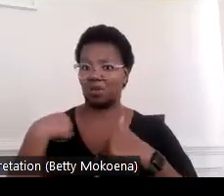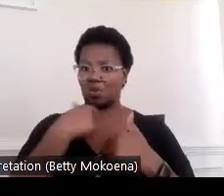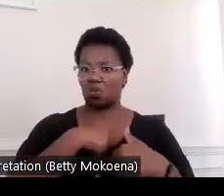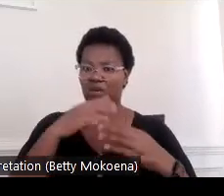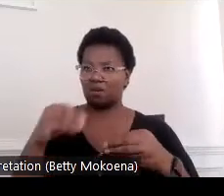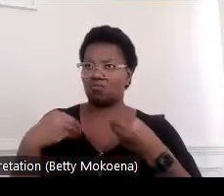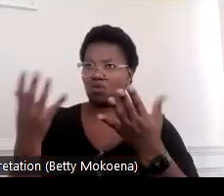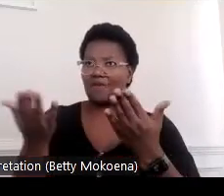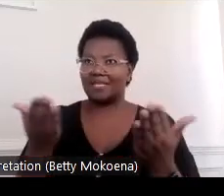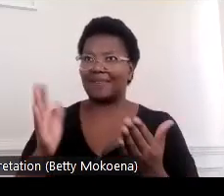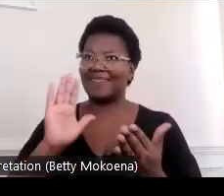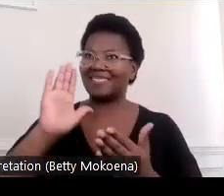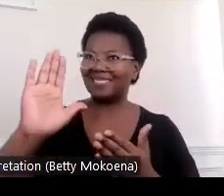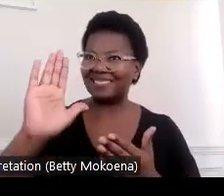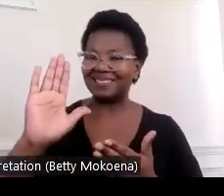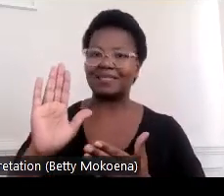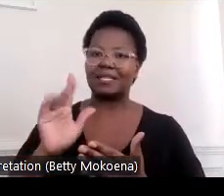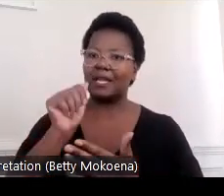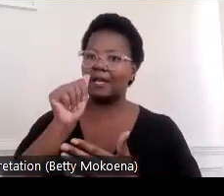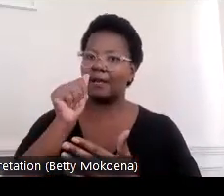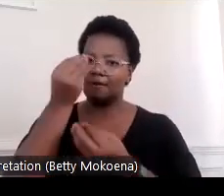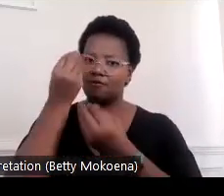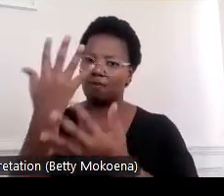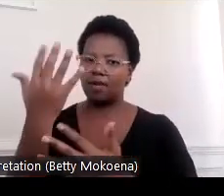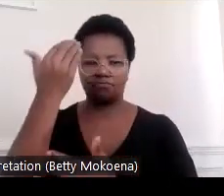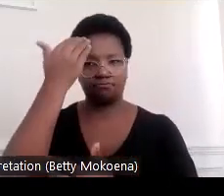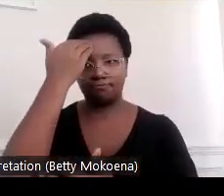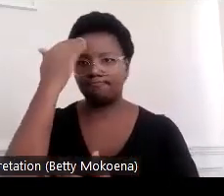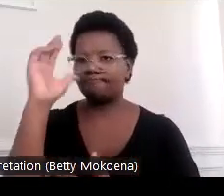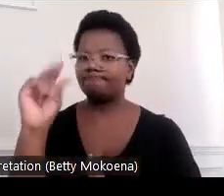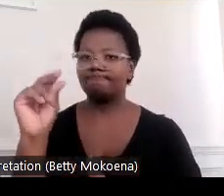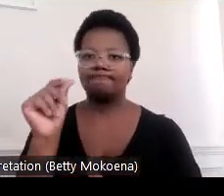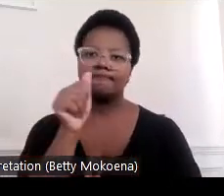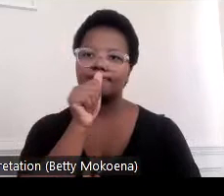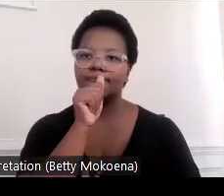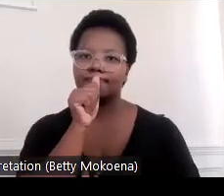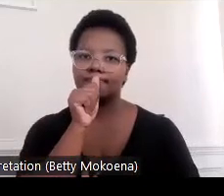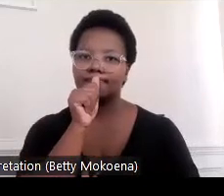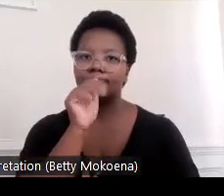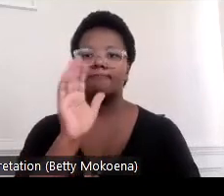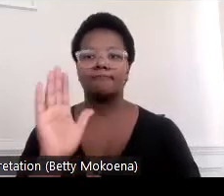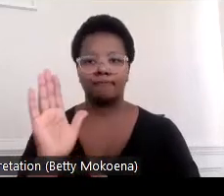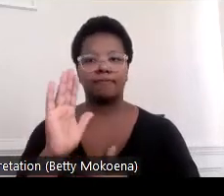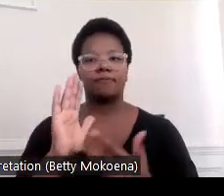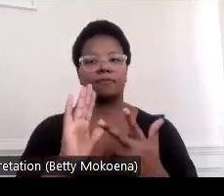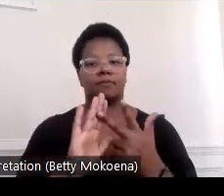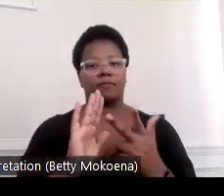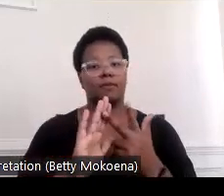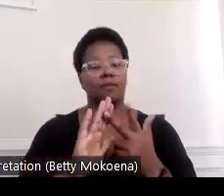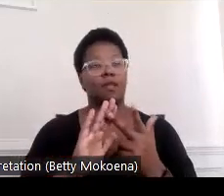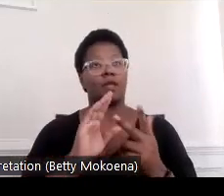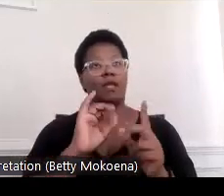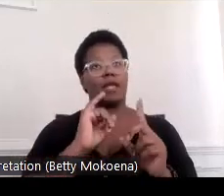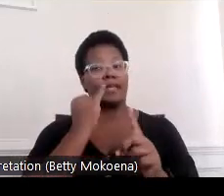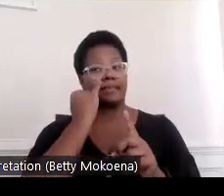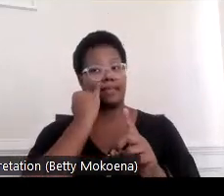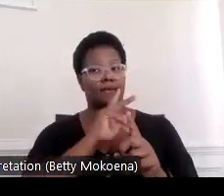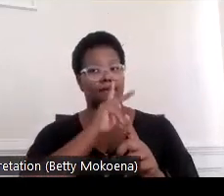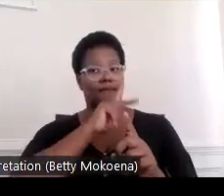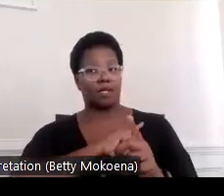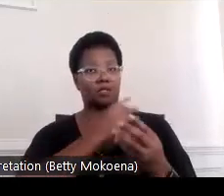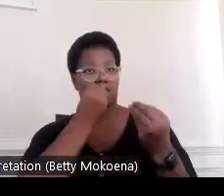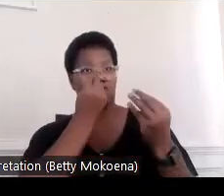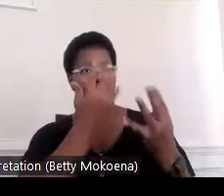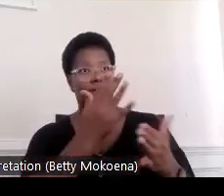está recibiendo servicios verdad la información Se provee en cuanto sea necesario Y típicamente claro con